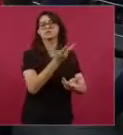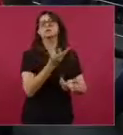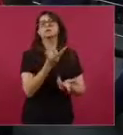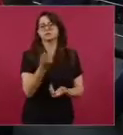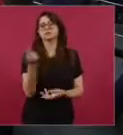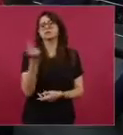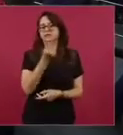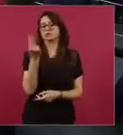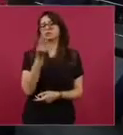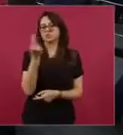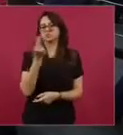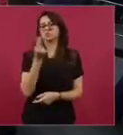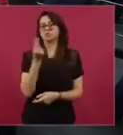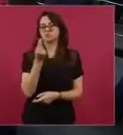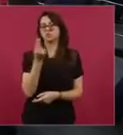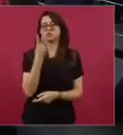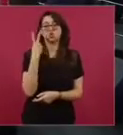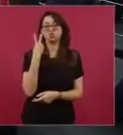Unidos